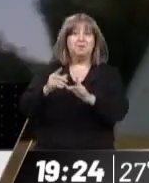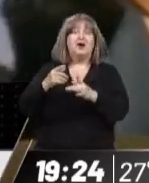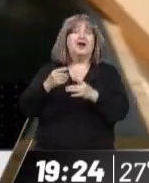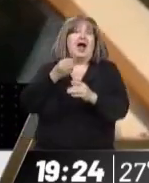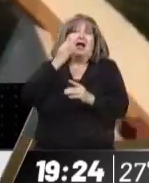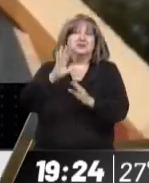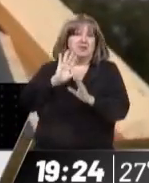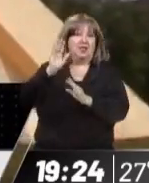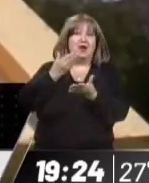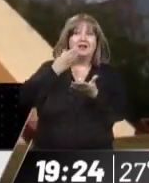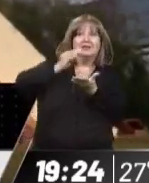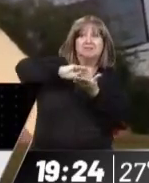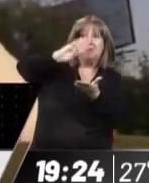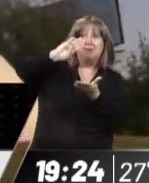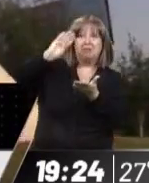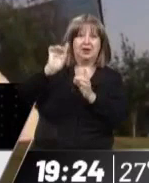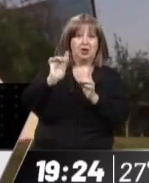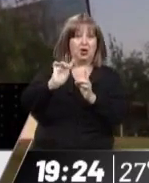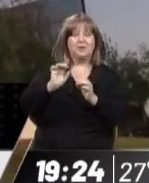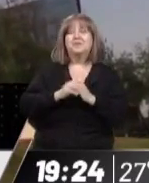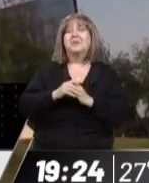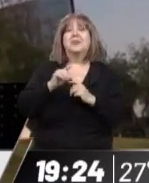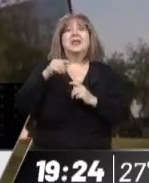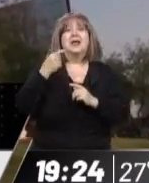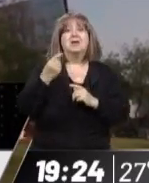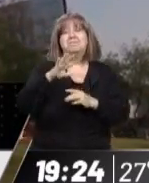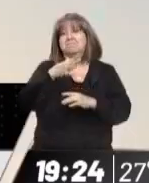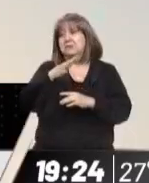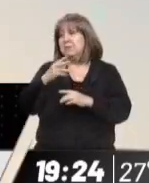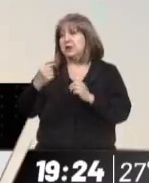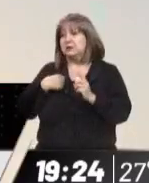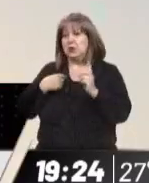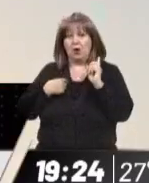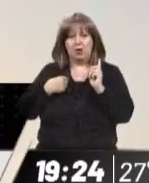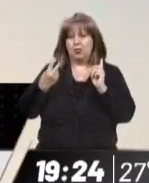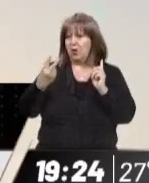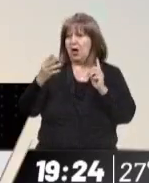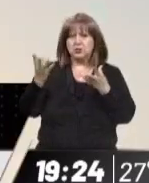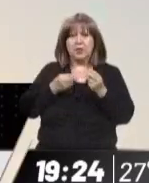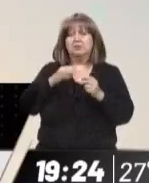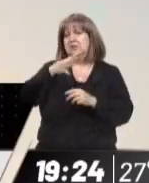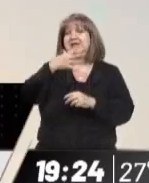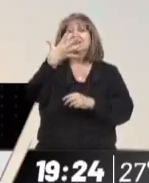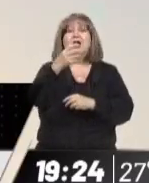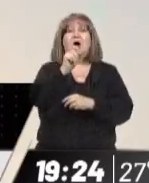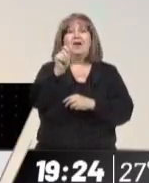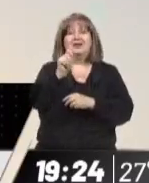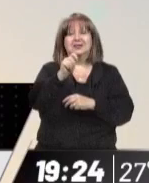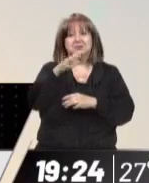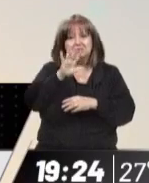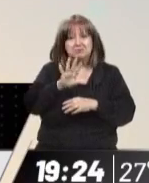personas van a trabajar en el lugar? Y entendemos que un especialista y por lo menos dos ayudantes, y aproximadamente 5 meses va a durar.